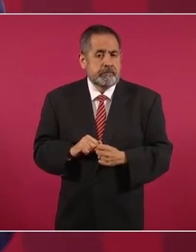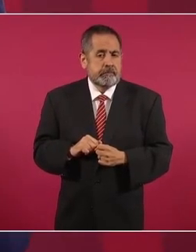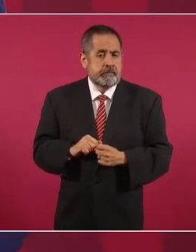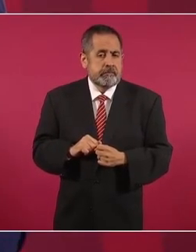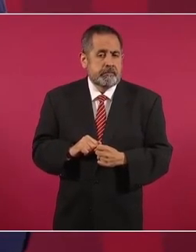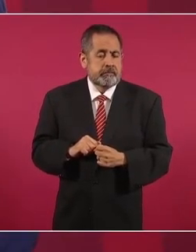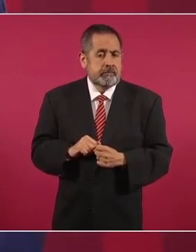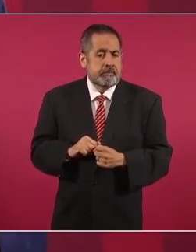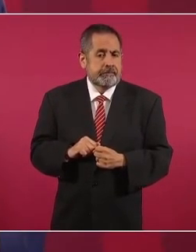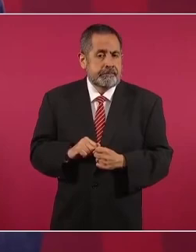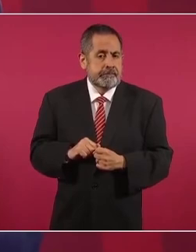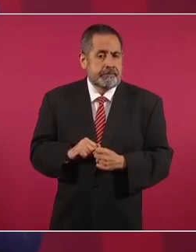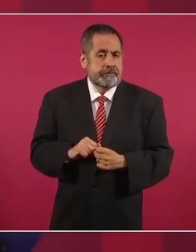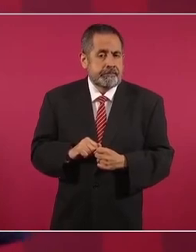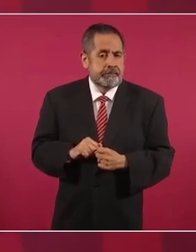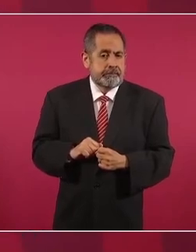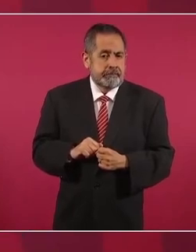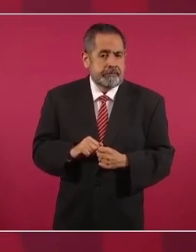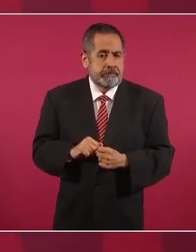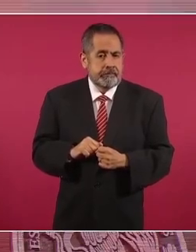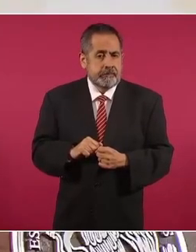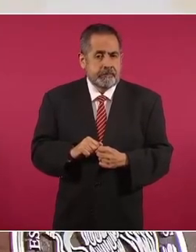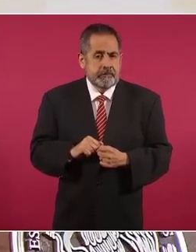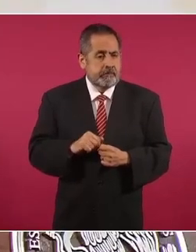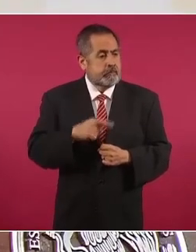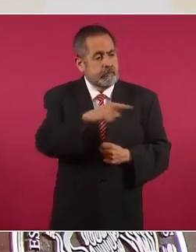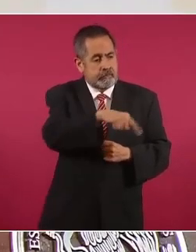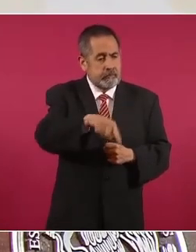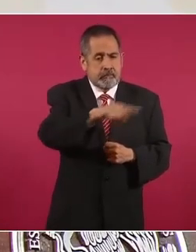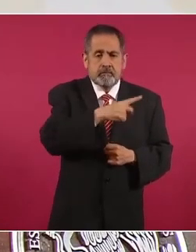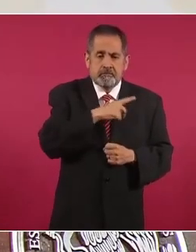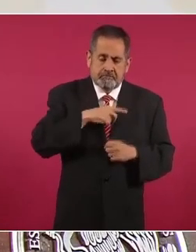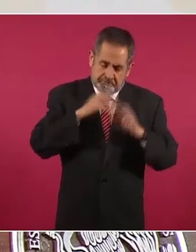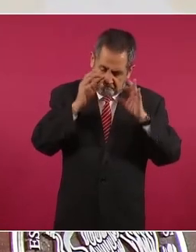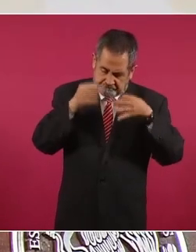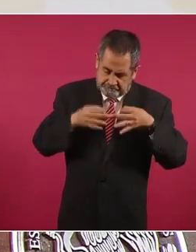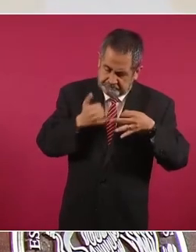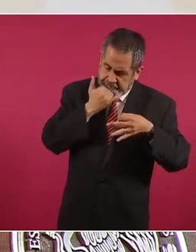si no son autocríticos,